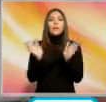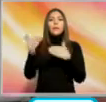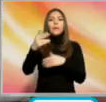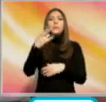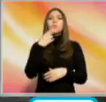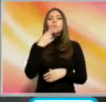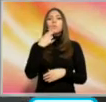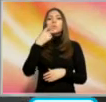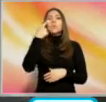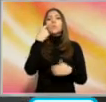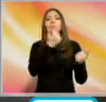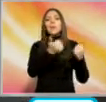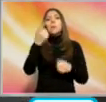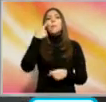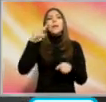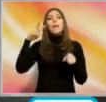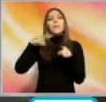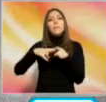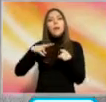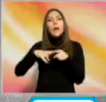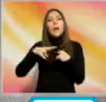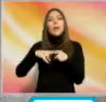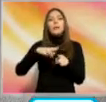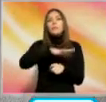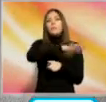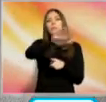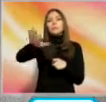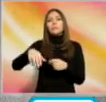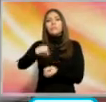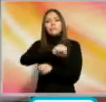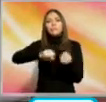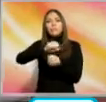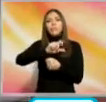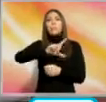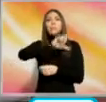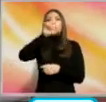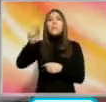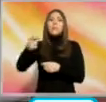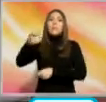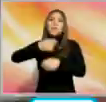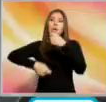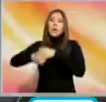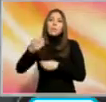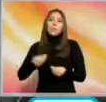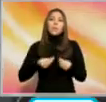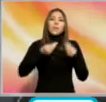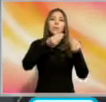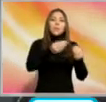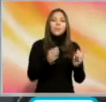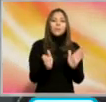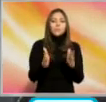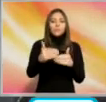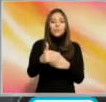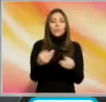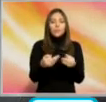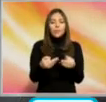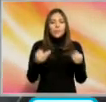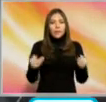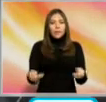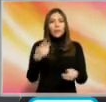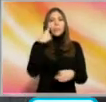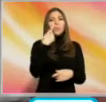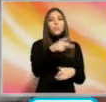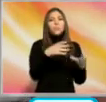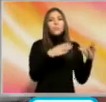para composta, para parques y zonas verdes de la ciudad y a cambio te dan o un paquetito de tierra, digamos, para